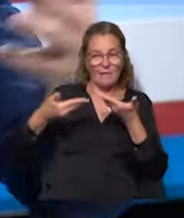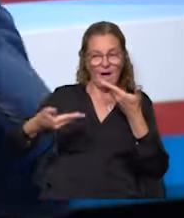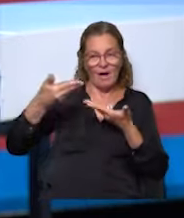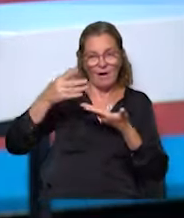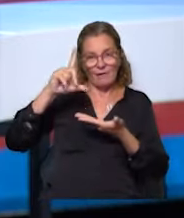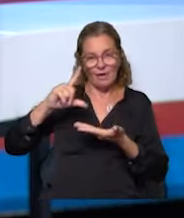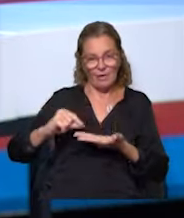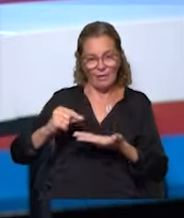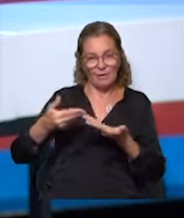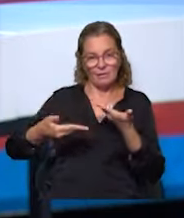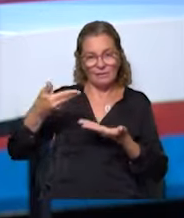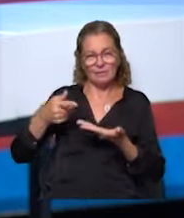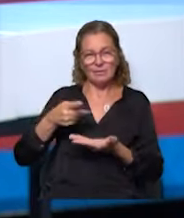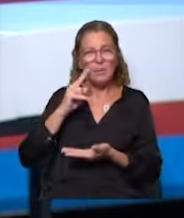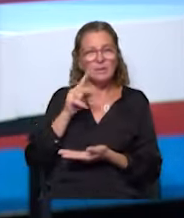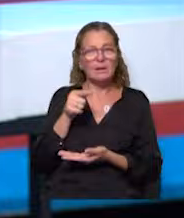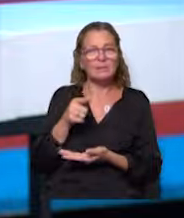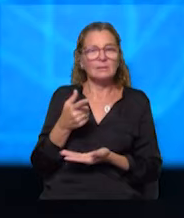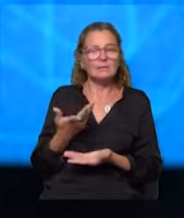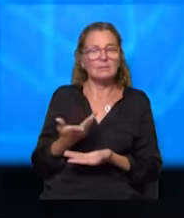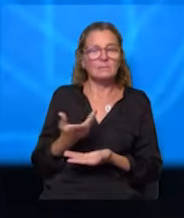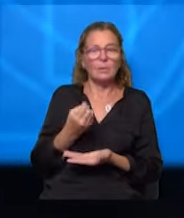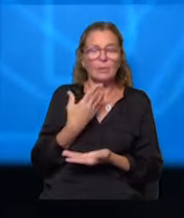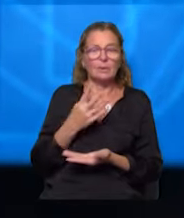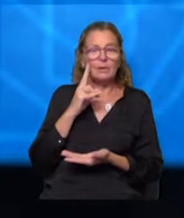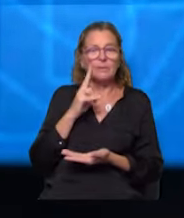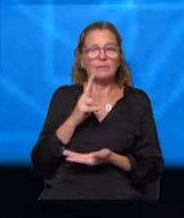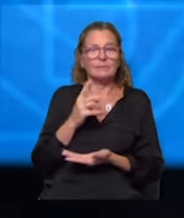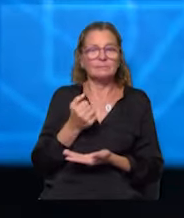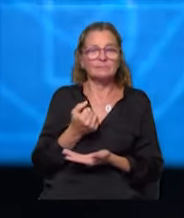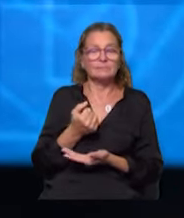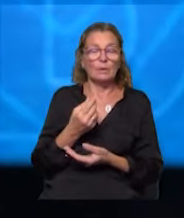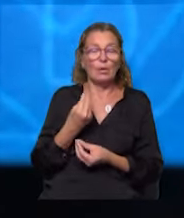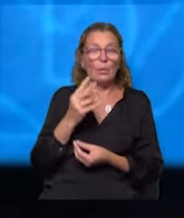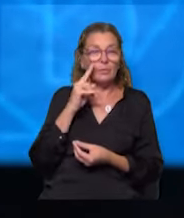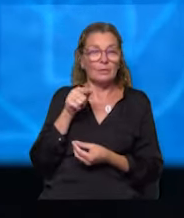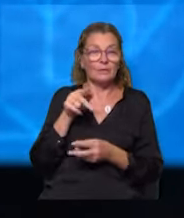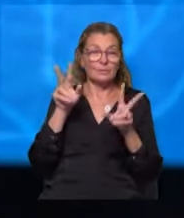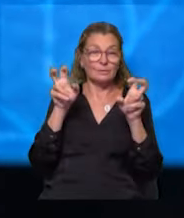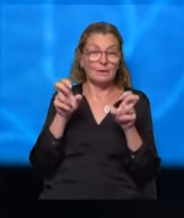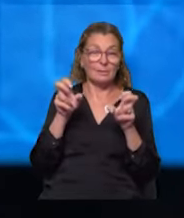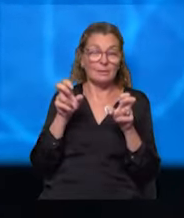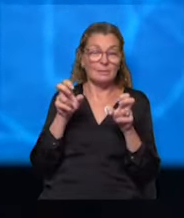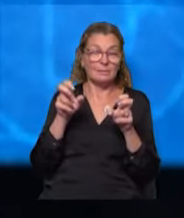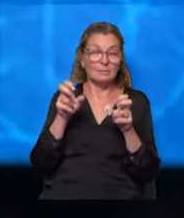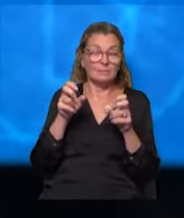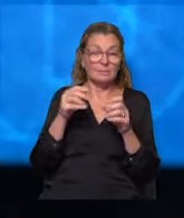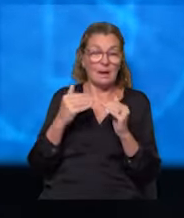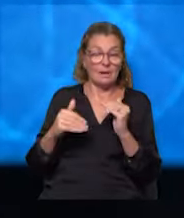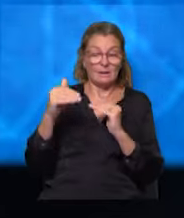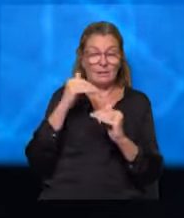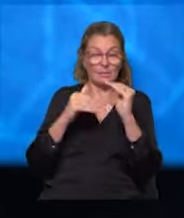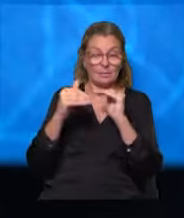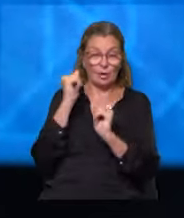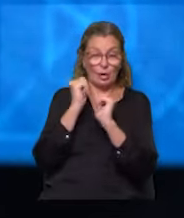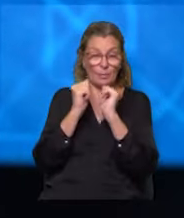otros puntos Qué mirada tenés sobre ese aspecto Bueno hay que ver cómo se visualizan esos temas en materia de crecimiento económico